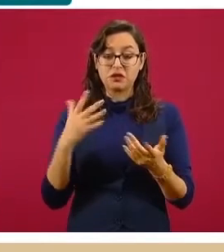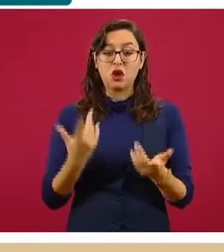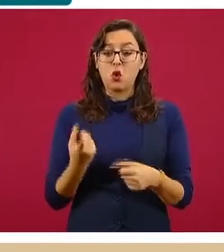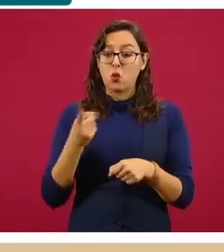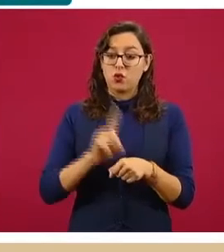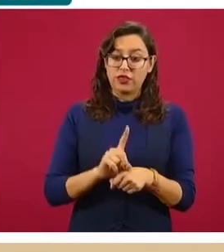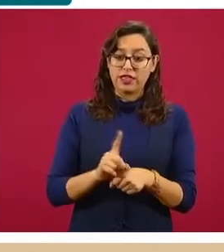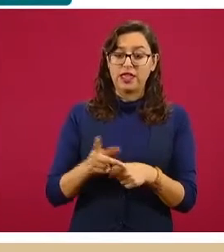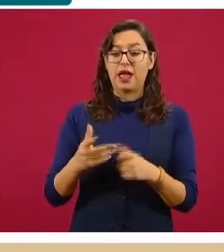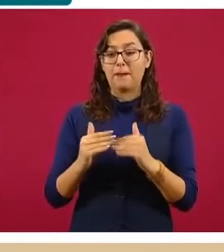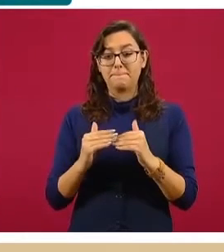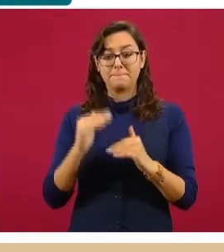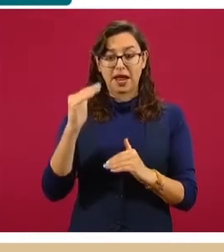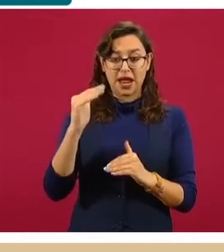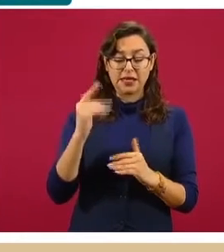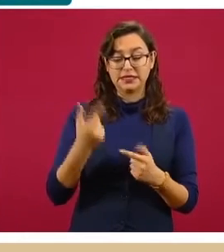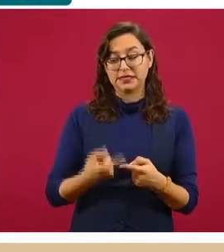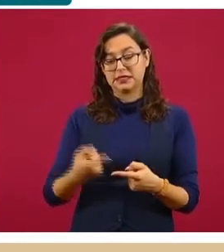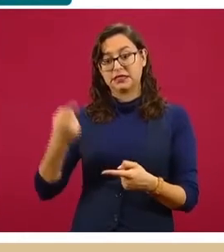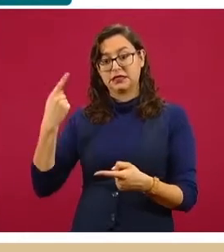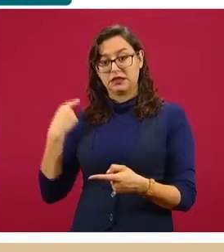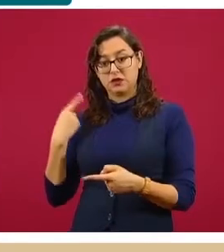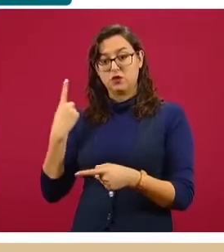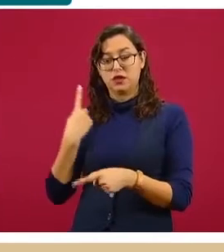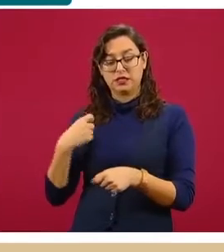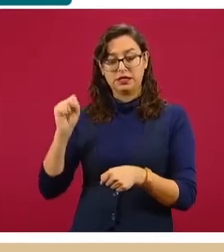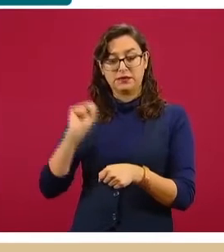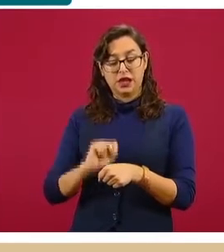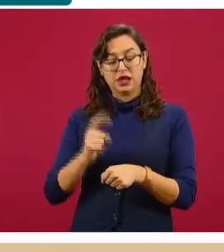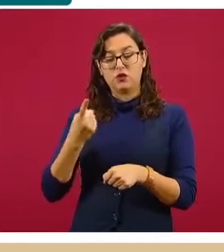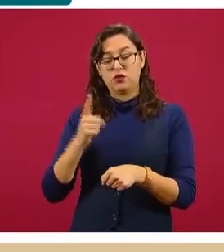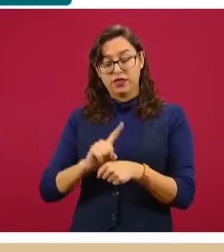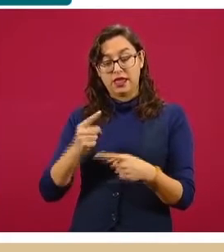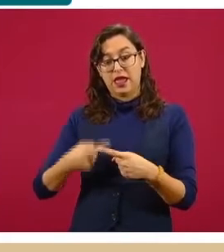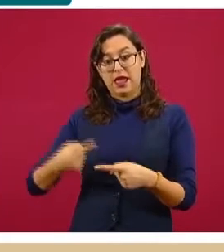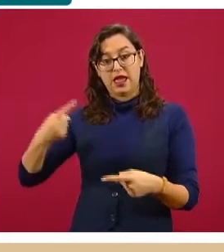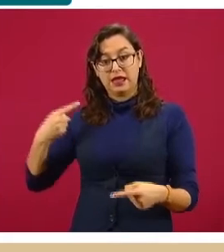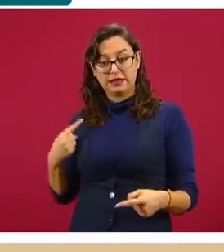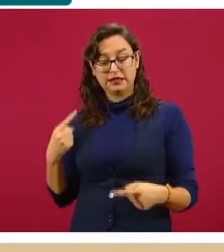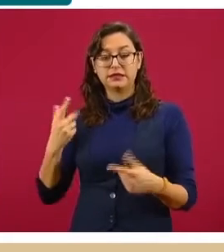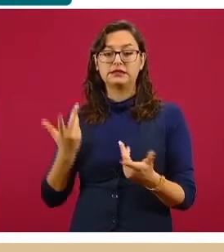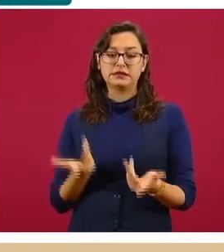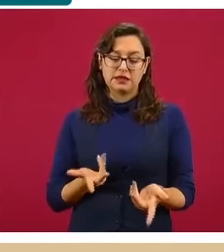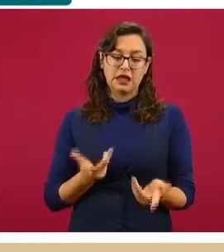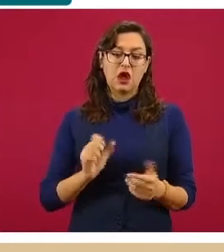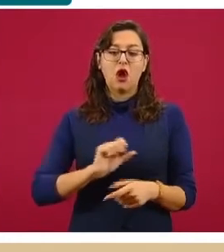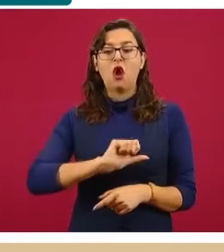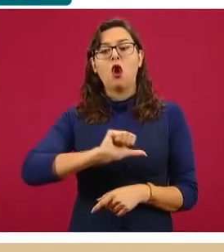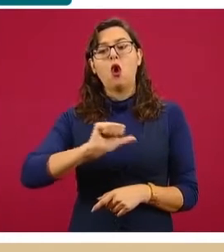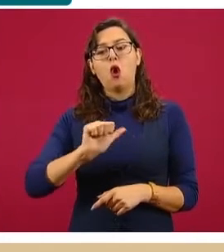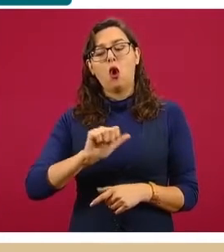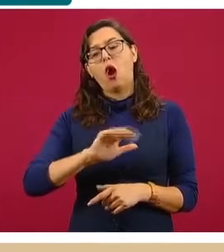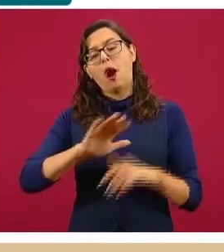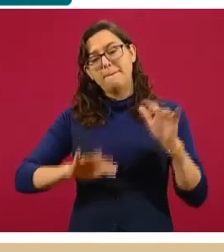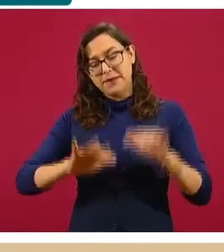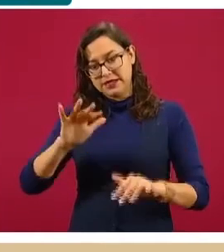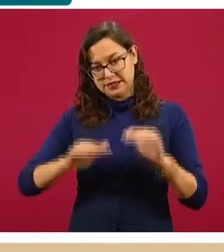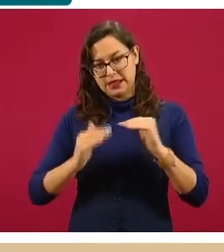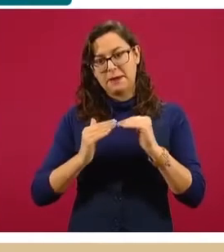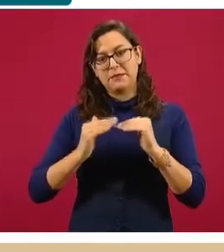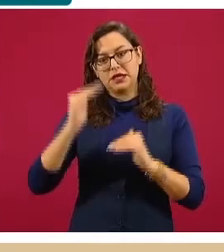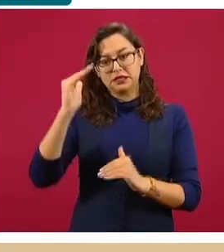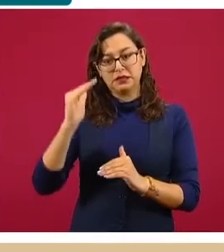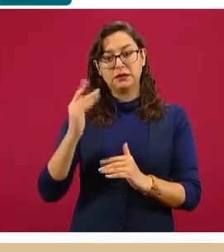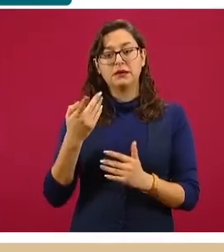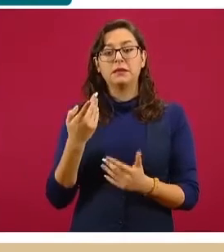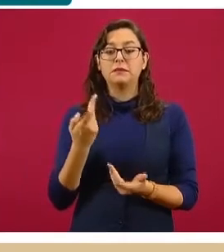en un día son mayores que la semana o el día previo, y en otros casos, como ocurrió exactamente